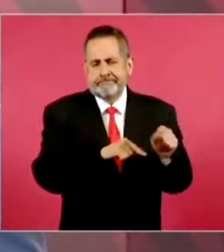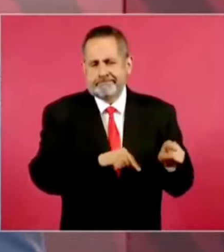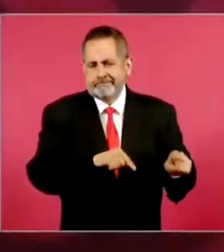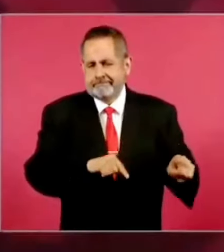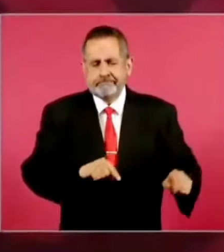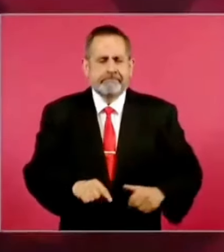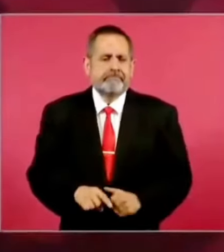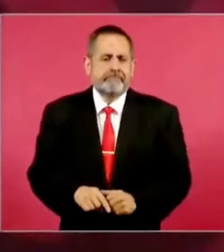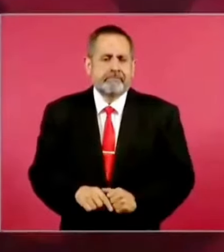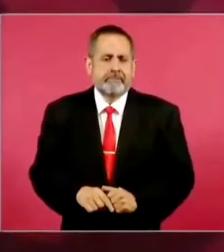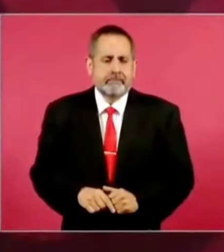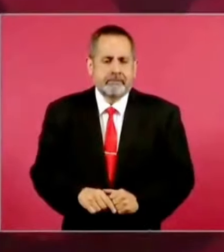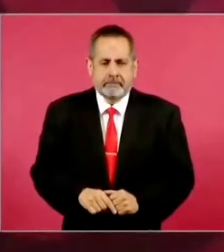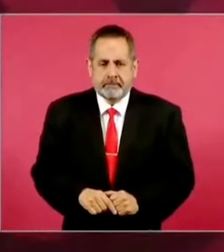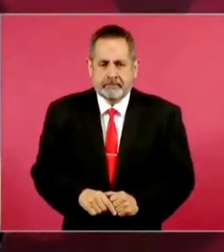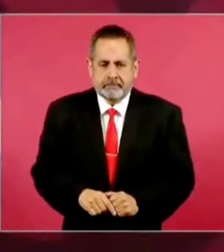Times pues